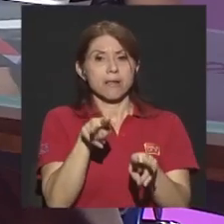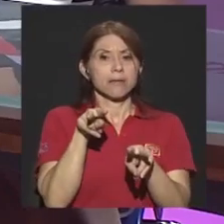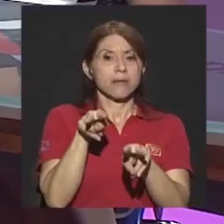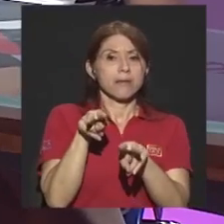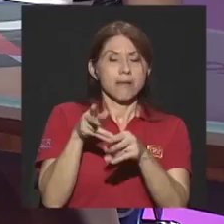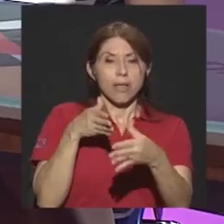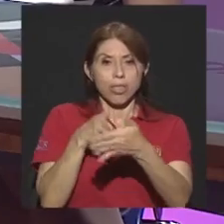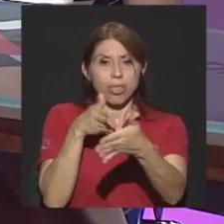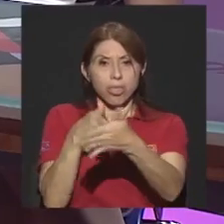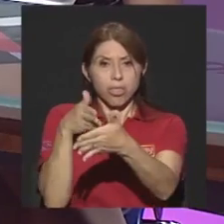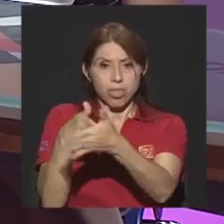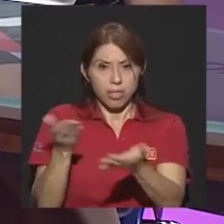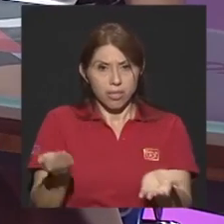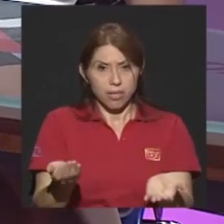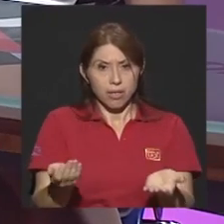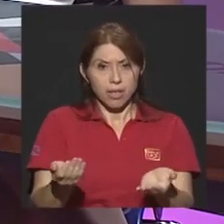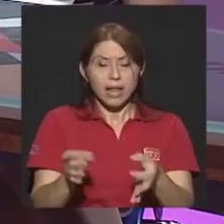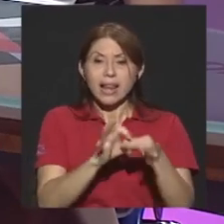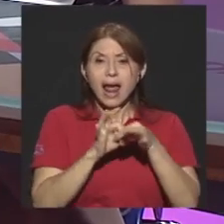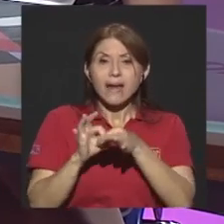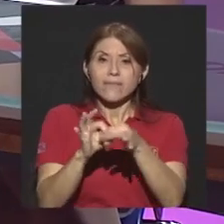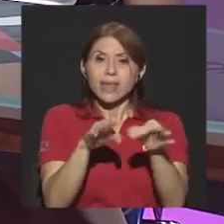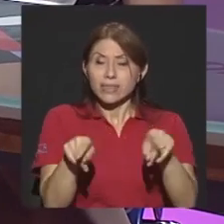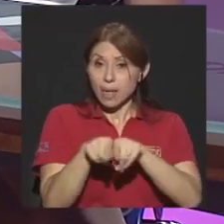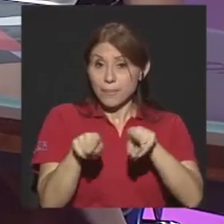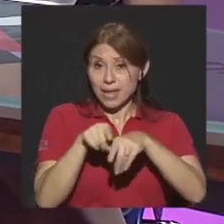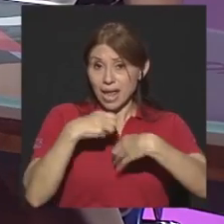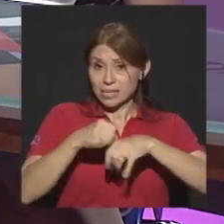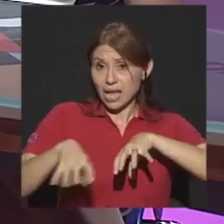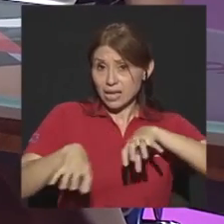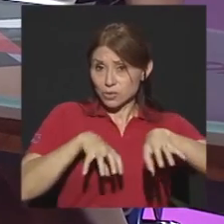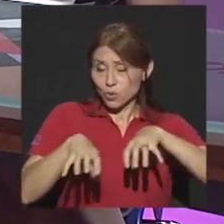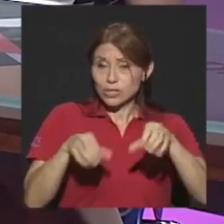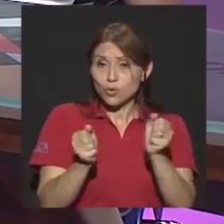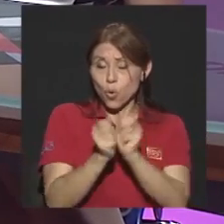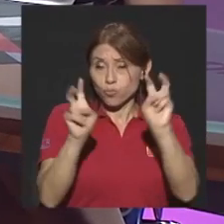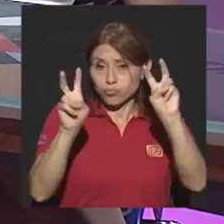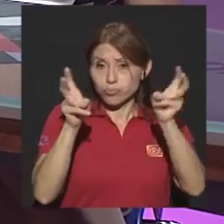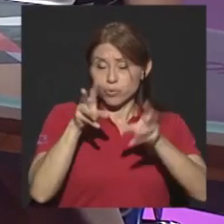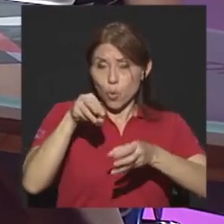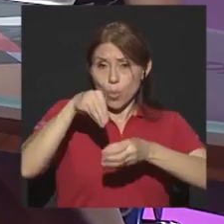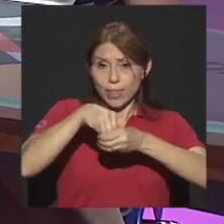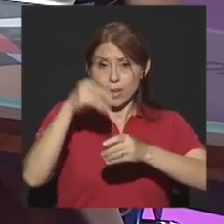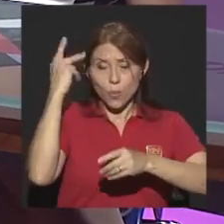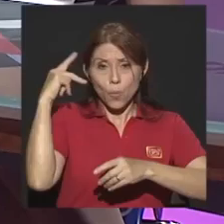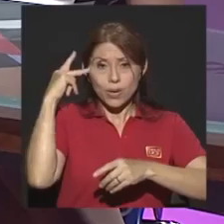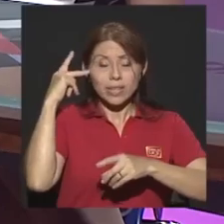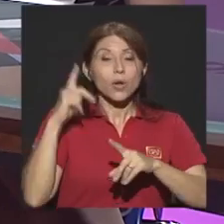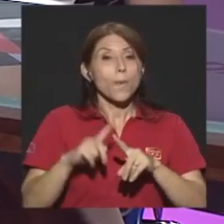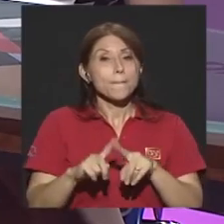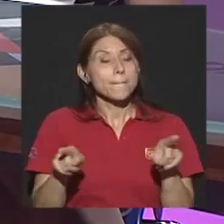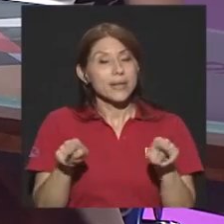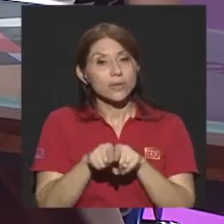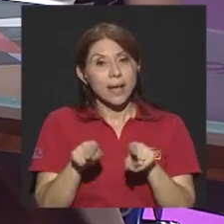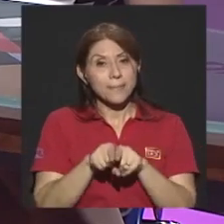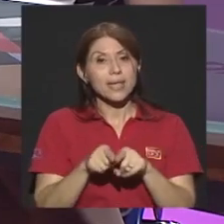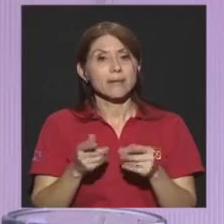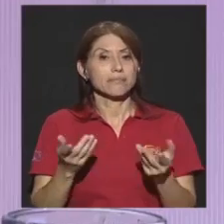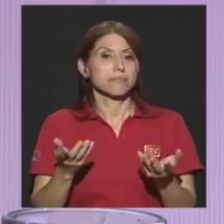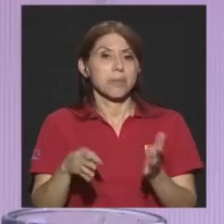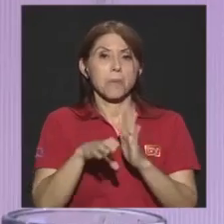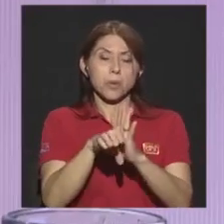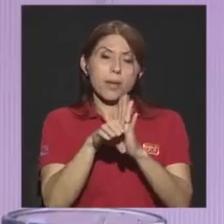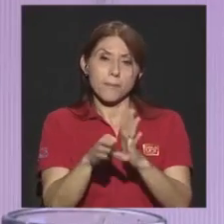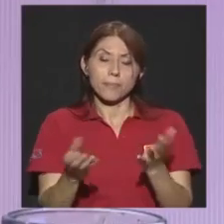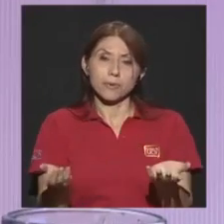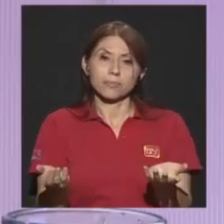forma genera acciones de contenido político, pero también usualmente cuando nos llega algún tipo